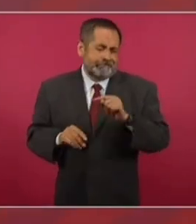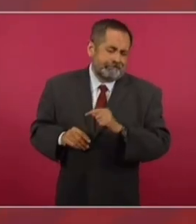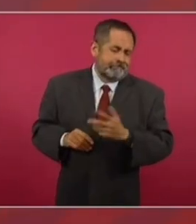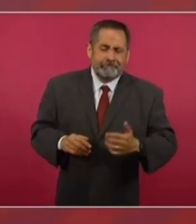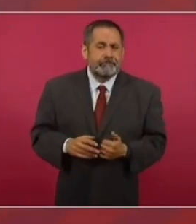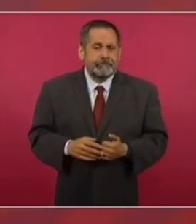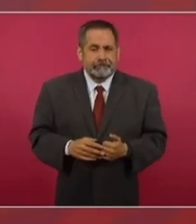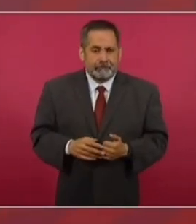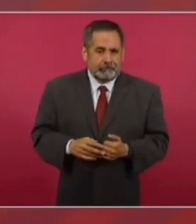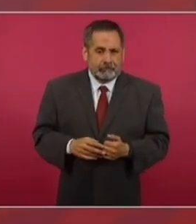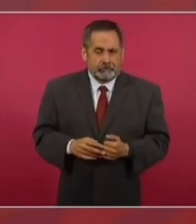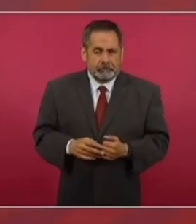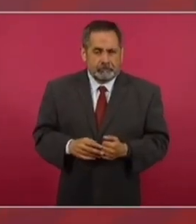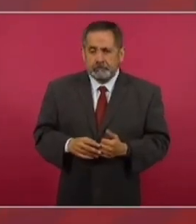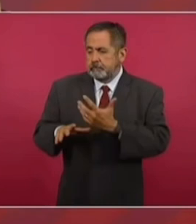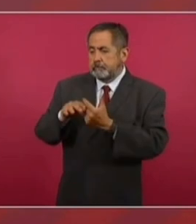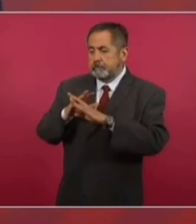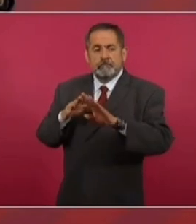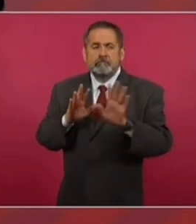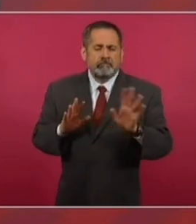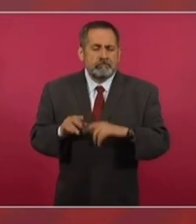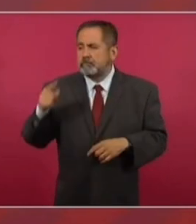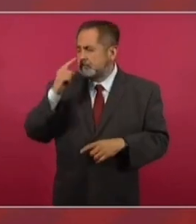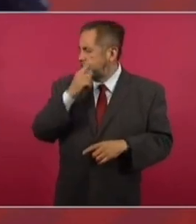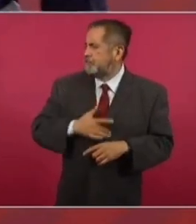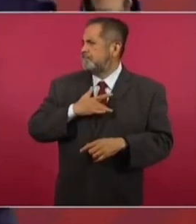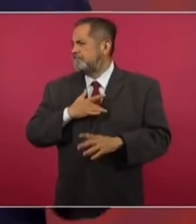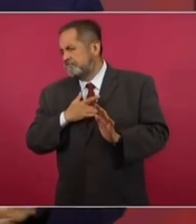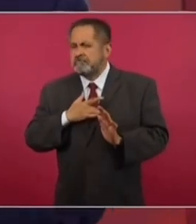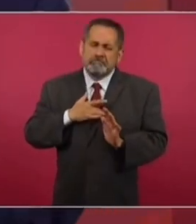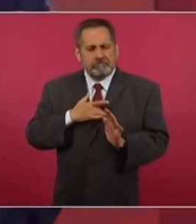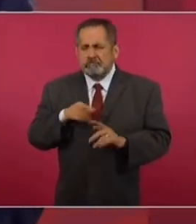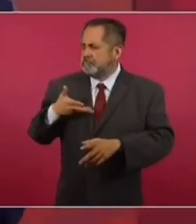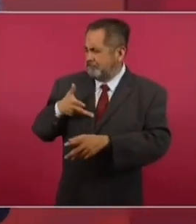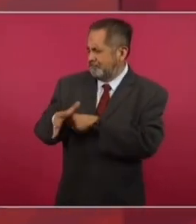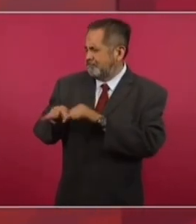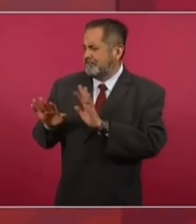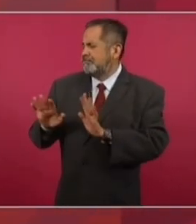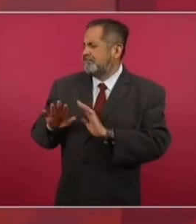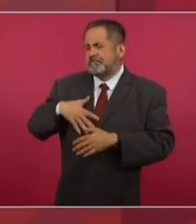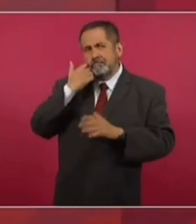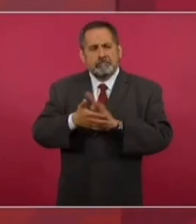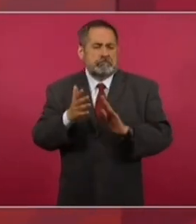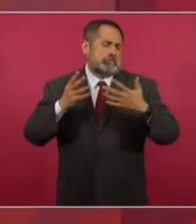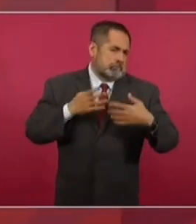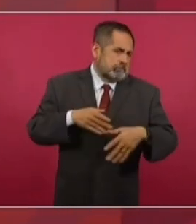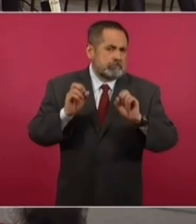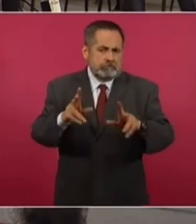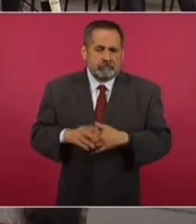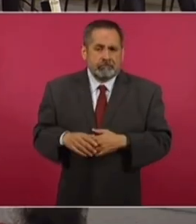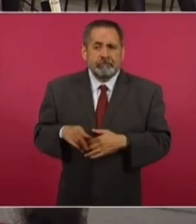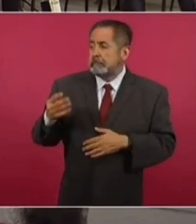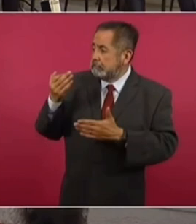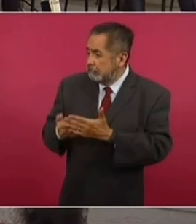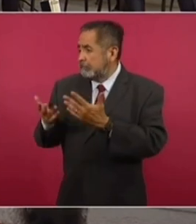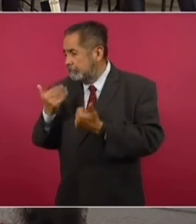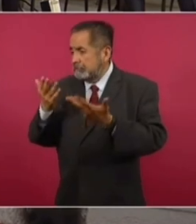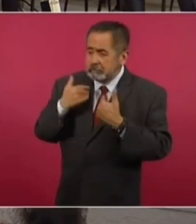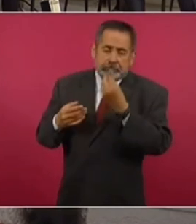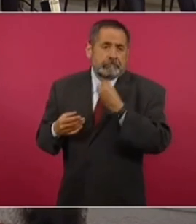Centroamérica, y que la migración sea opcional, que salga que quiera hacerlo por gusto, no por necesidad, por falta de trabajo, por